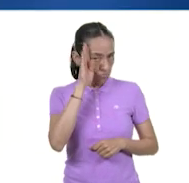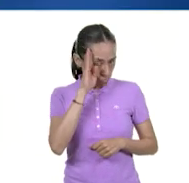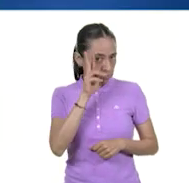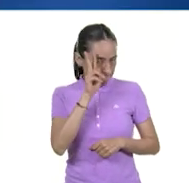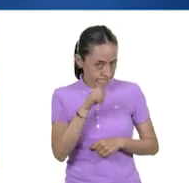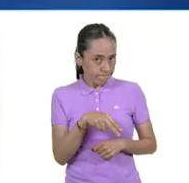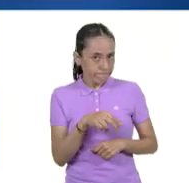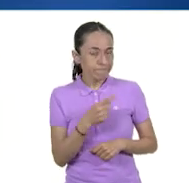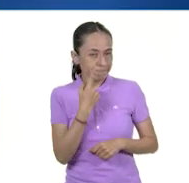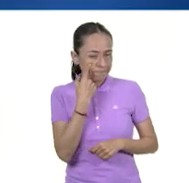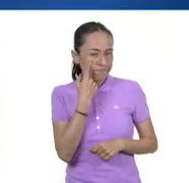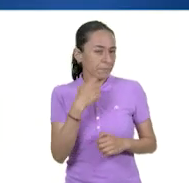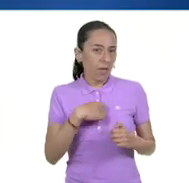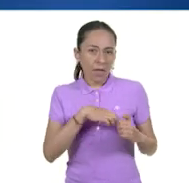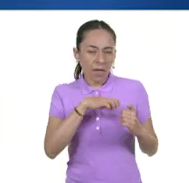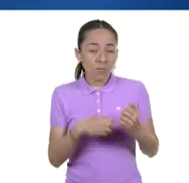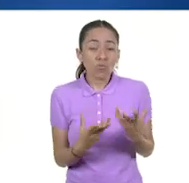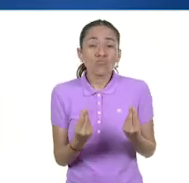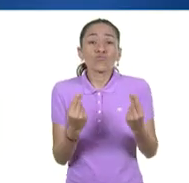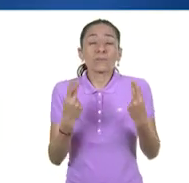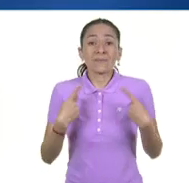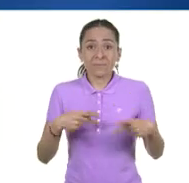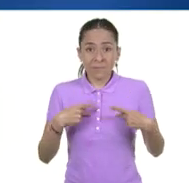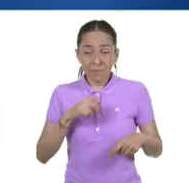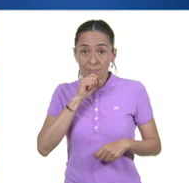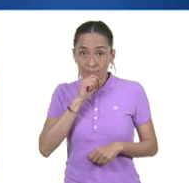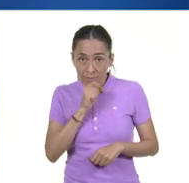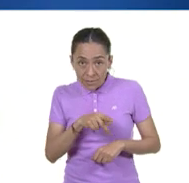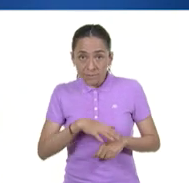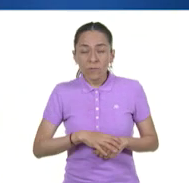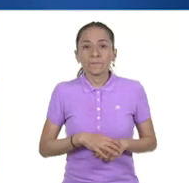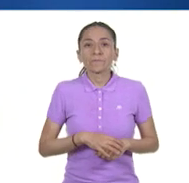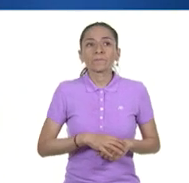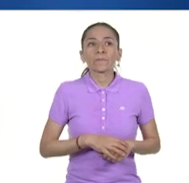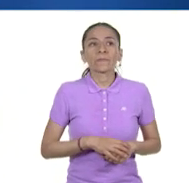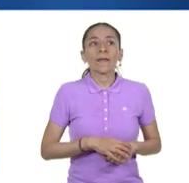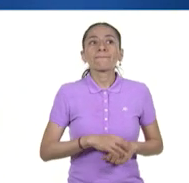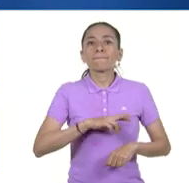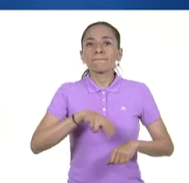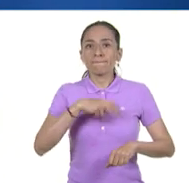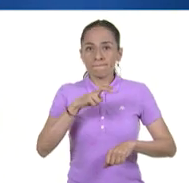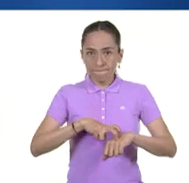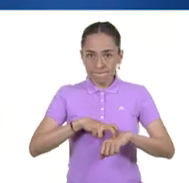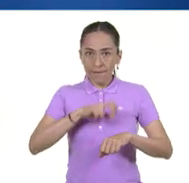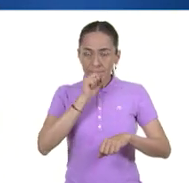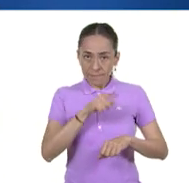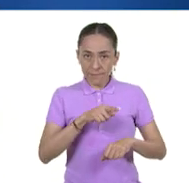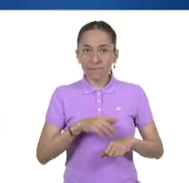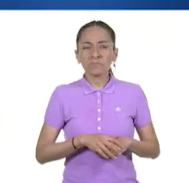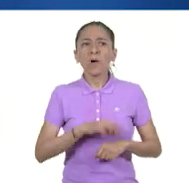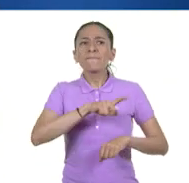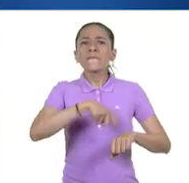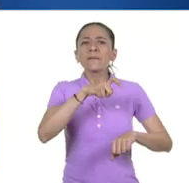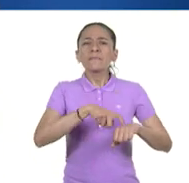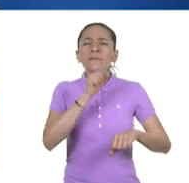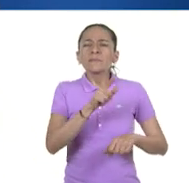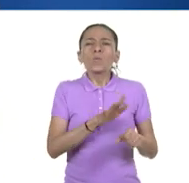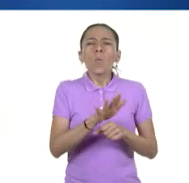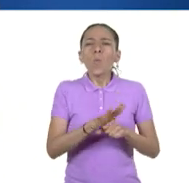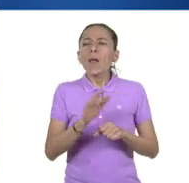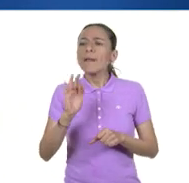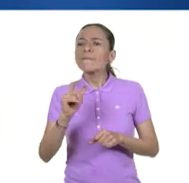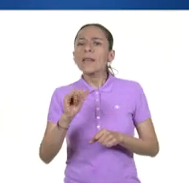ejemplo, millones de filipinos que además de emigrar a Estados Unidos, lo hacen también a países cercanos del sureste